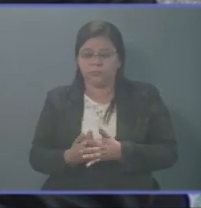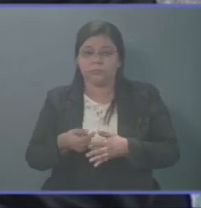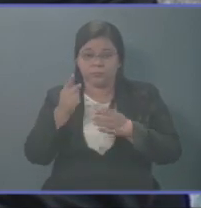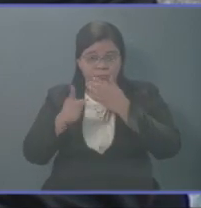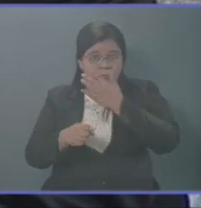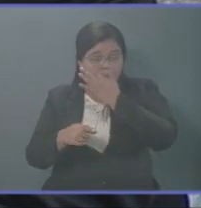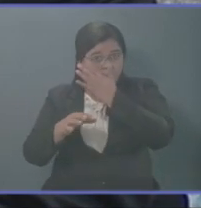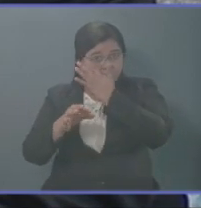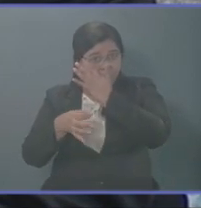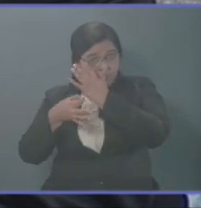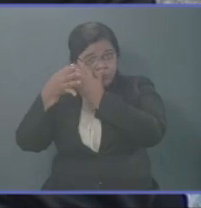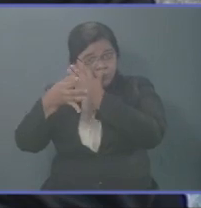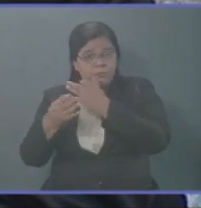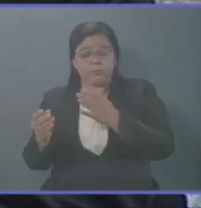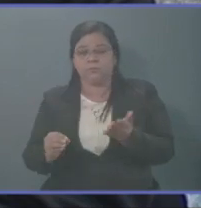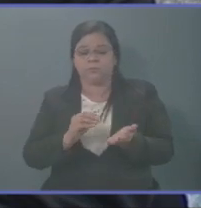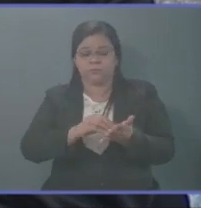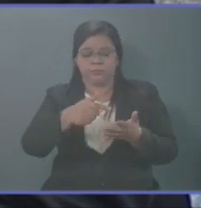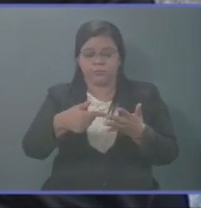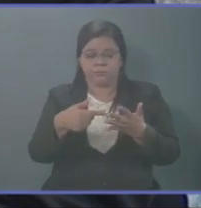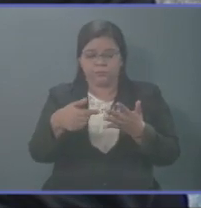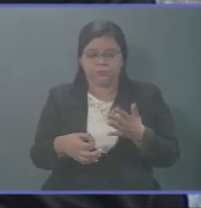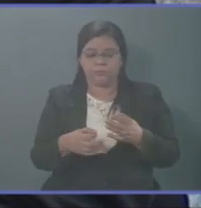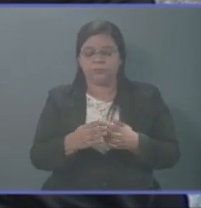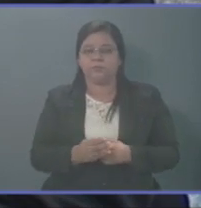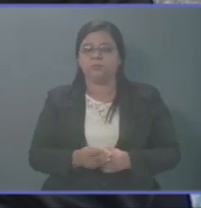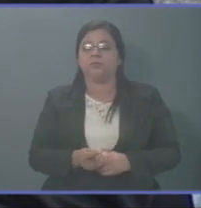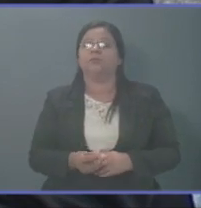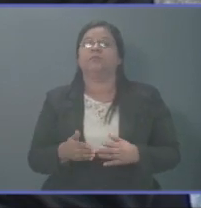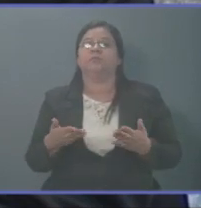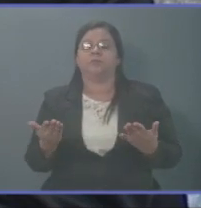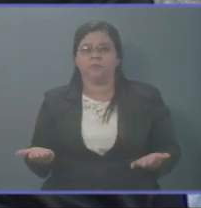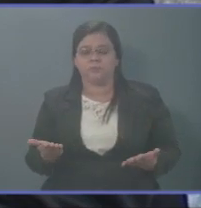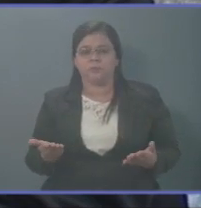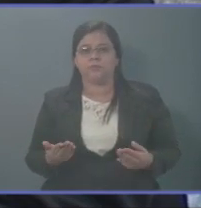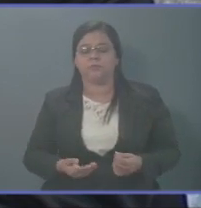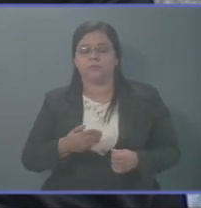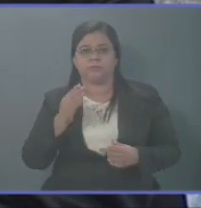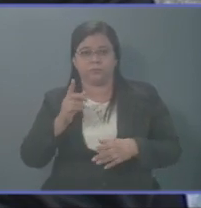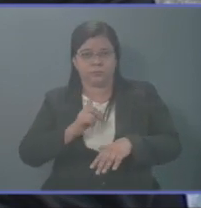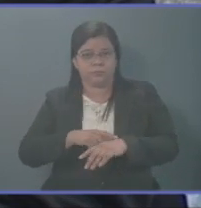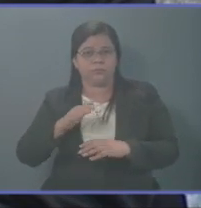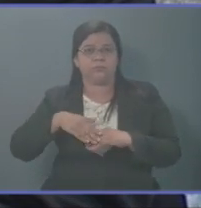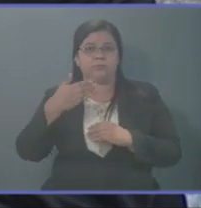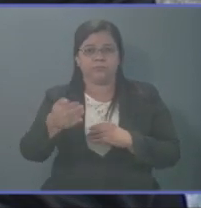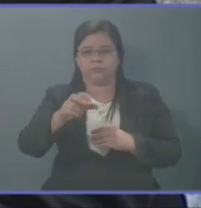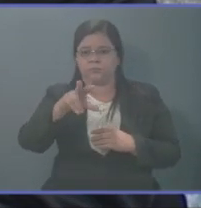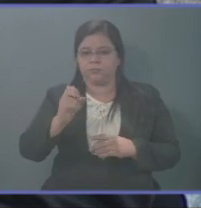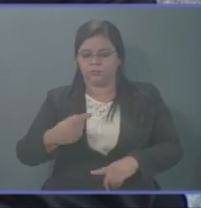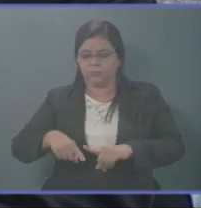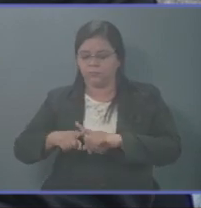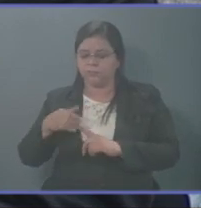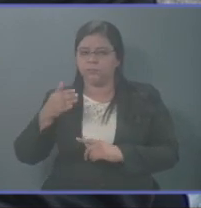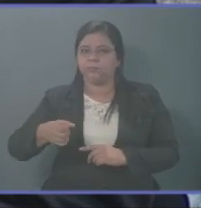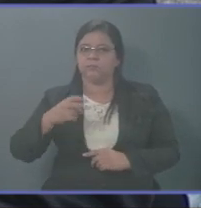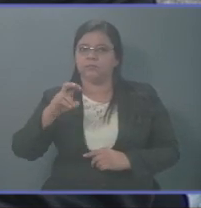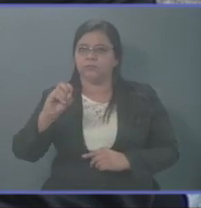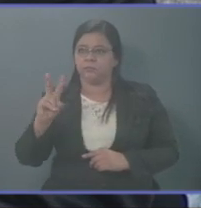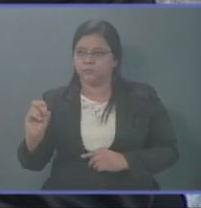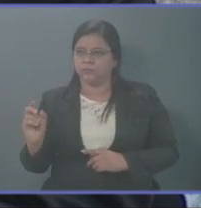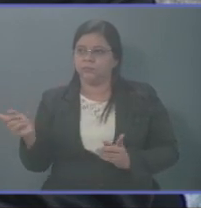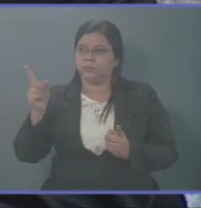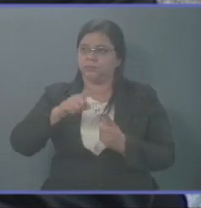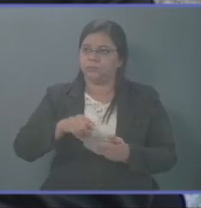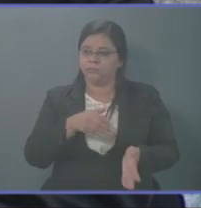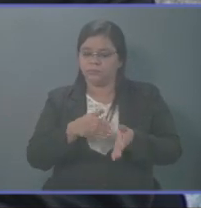formales contenidas en las leyes tributarias respectivas con fecha posterior al 30 de abril de 2020 y hasta la entrada